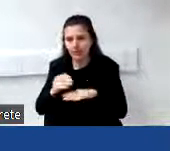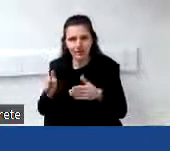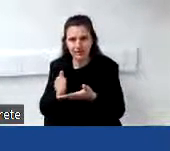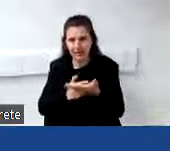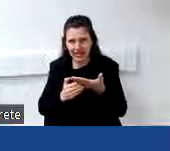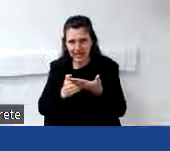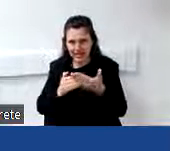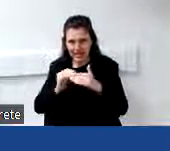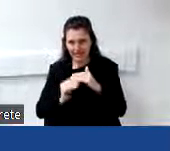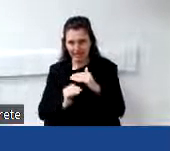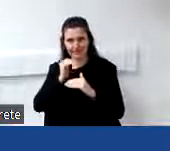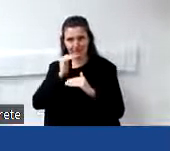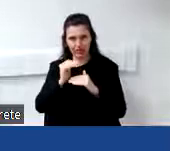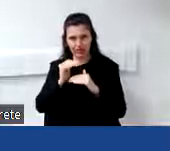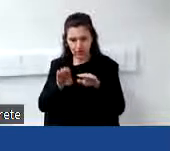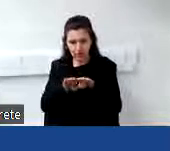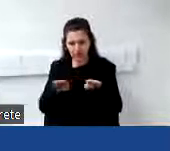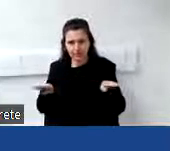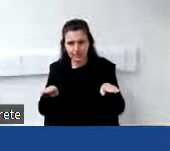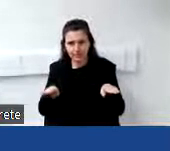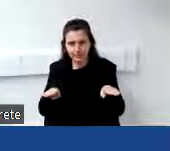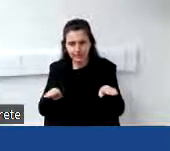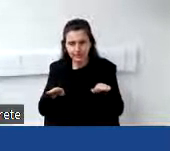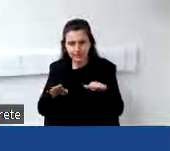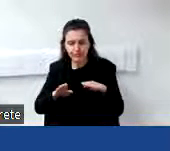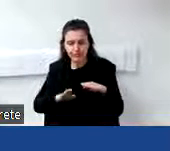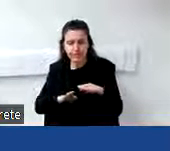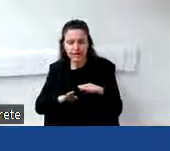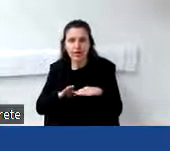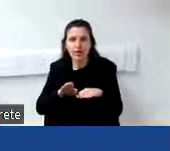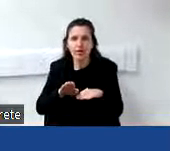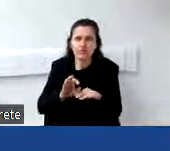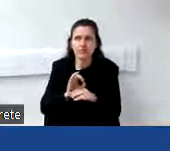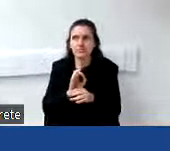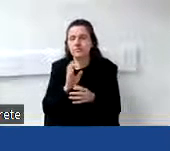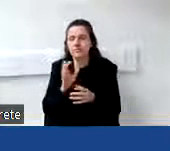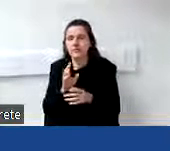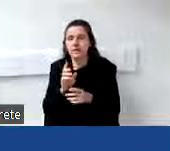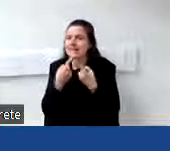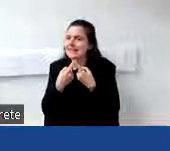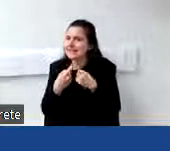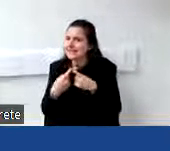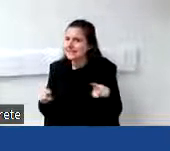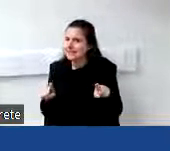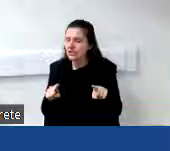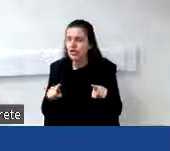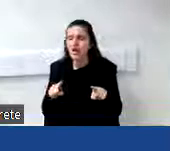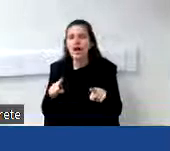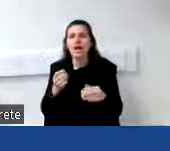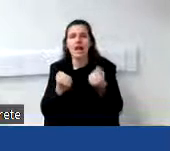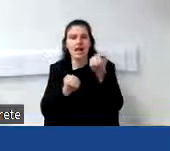cordón, ¿no? Que no es lo mismo que el rebaje de cordón de las entradas de auto, que digamos que la inclinación es